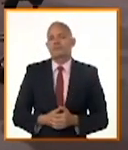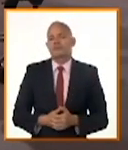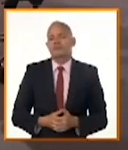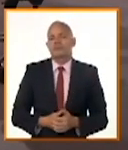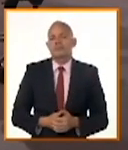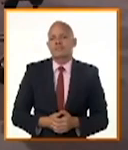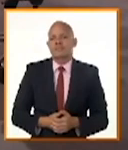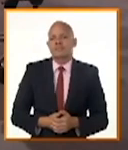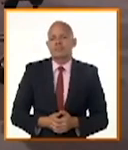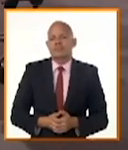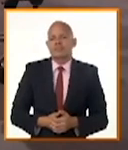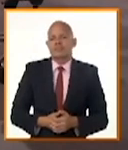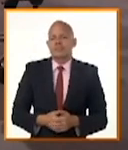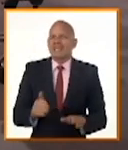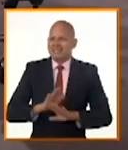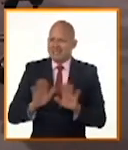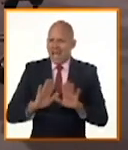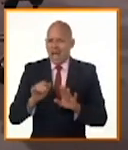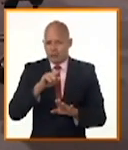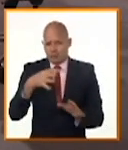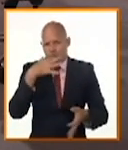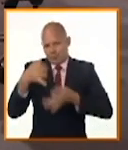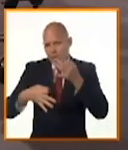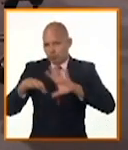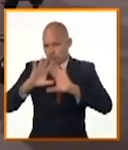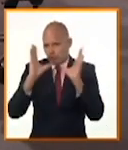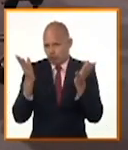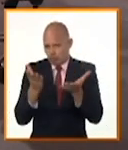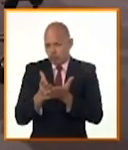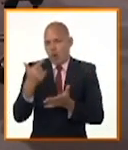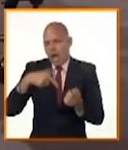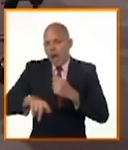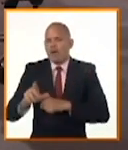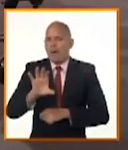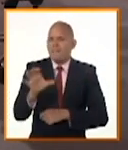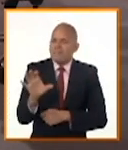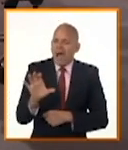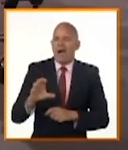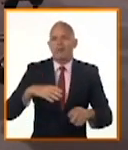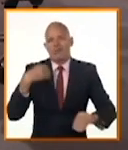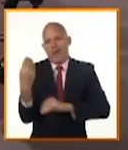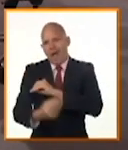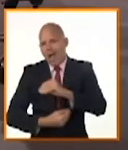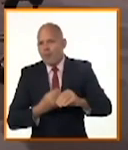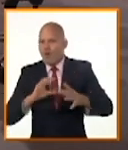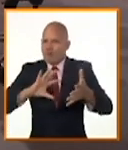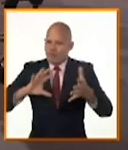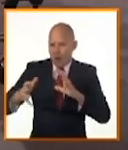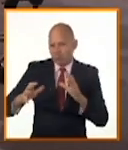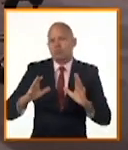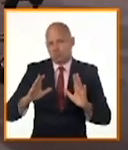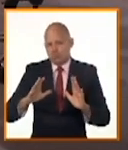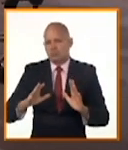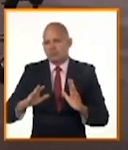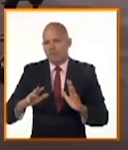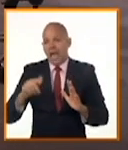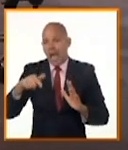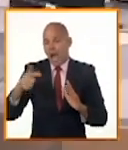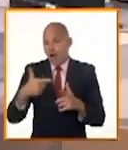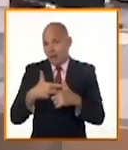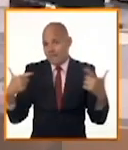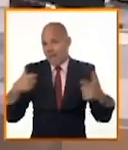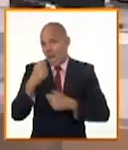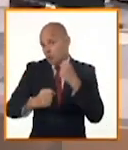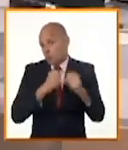fundamental para el trabajo normal de la población incluirse en esto servicios qué qué pasaría entonces